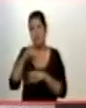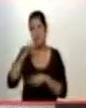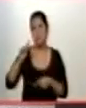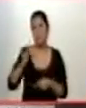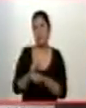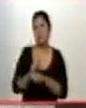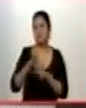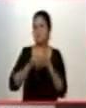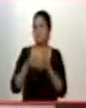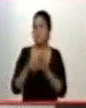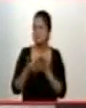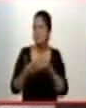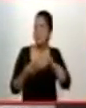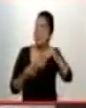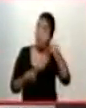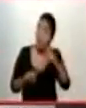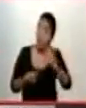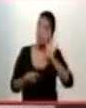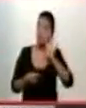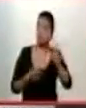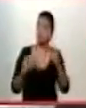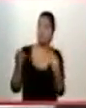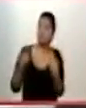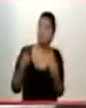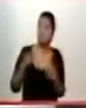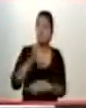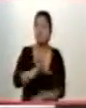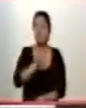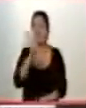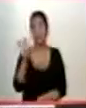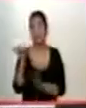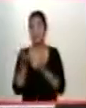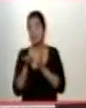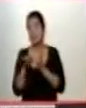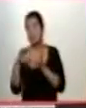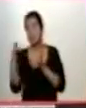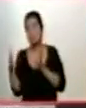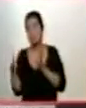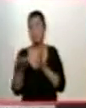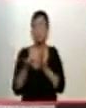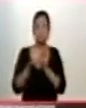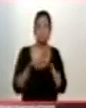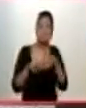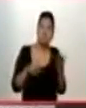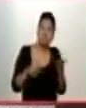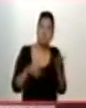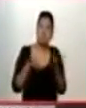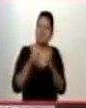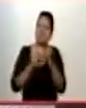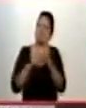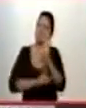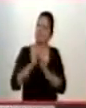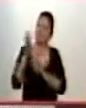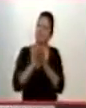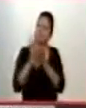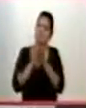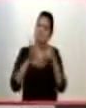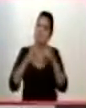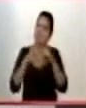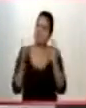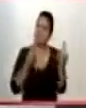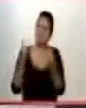significa que factores externos a las relaciones entre países vecinos, entre países hermanos, significa para el desarrollo pacífico de sus